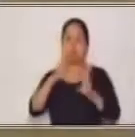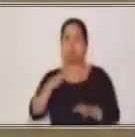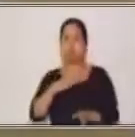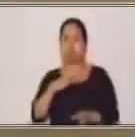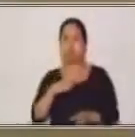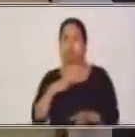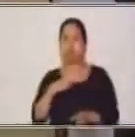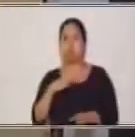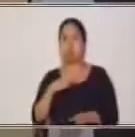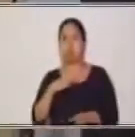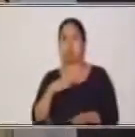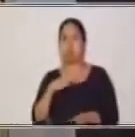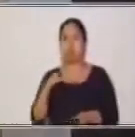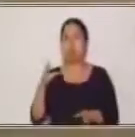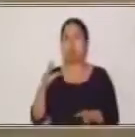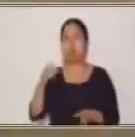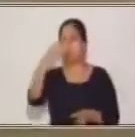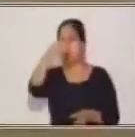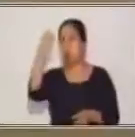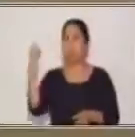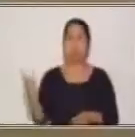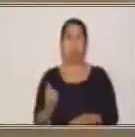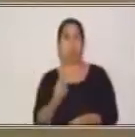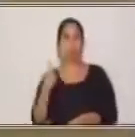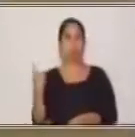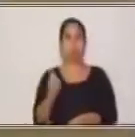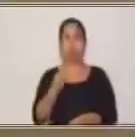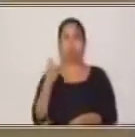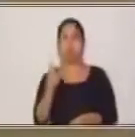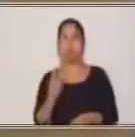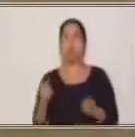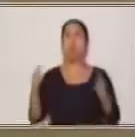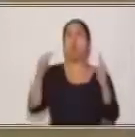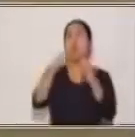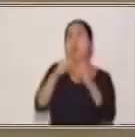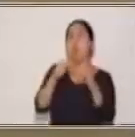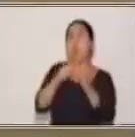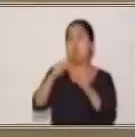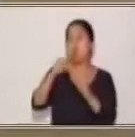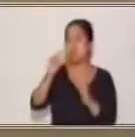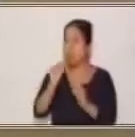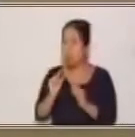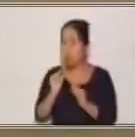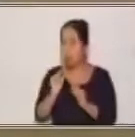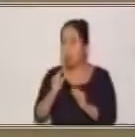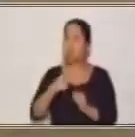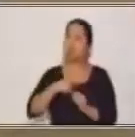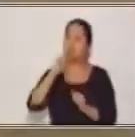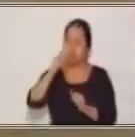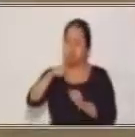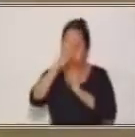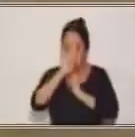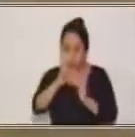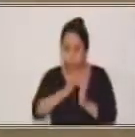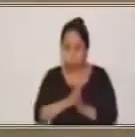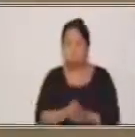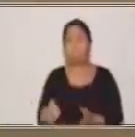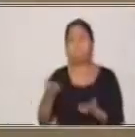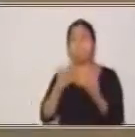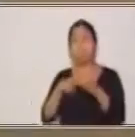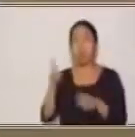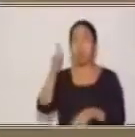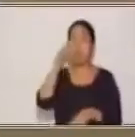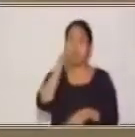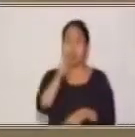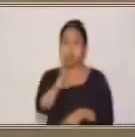o es alguien que acabo de conocer o es alguien a quien yo le debo respeto. En el tú, el tipo de relación